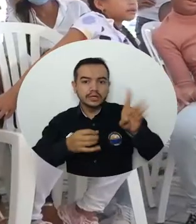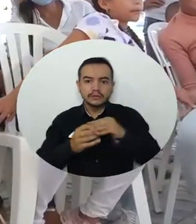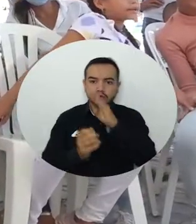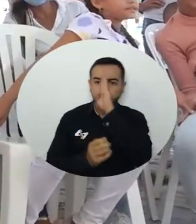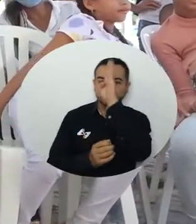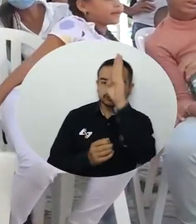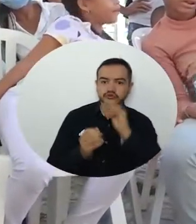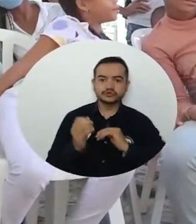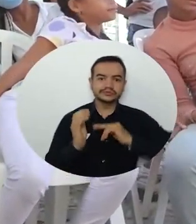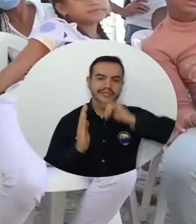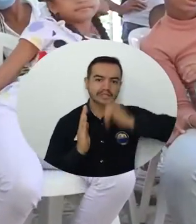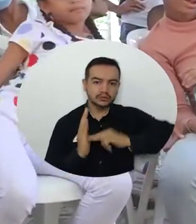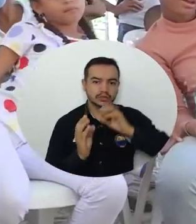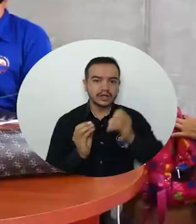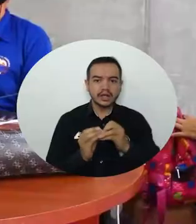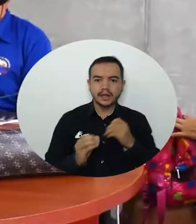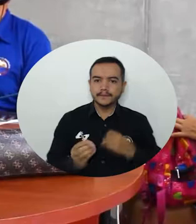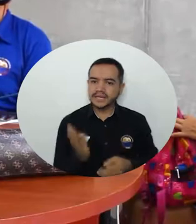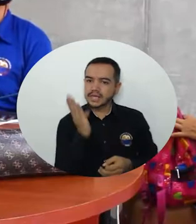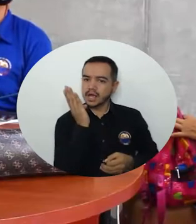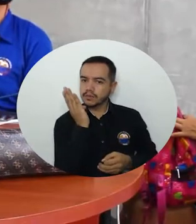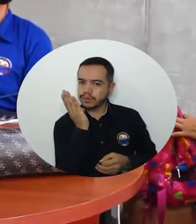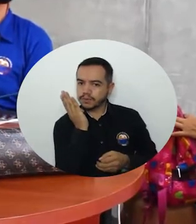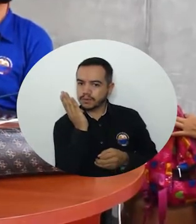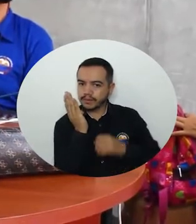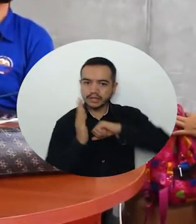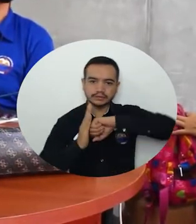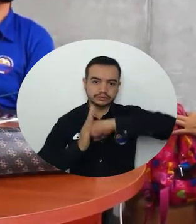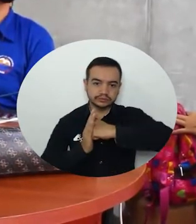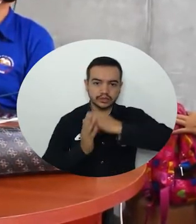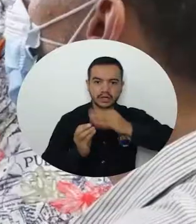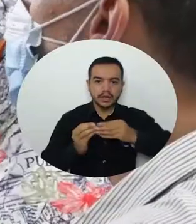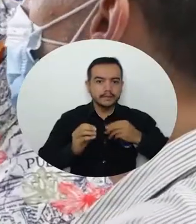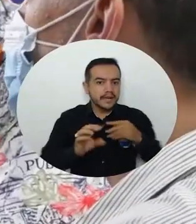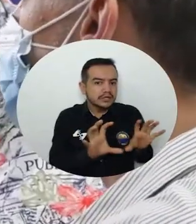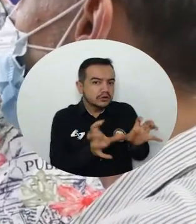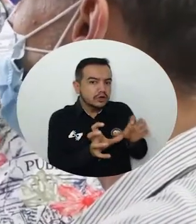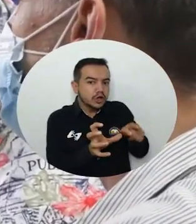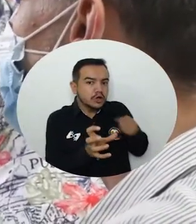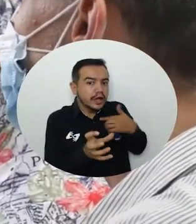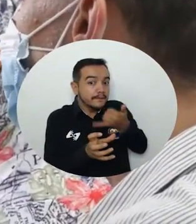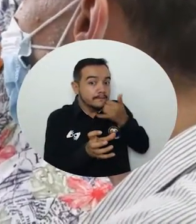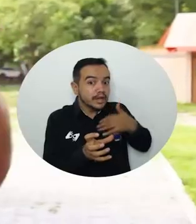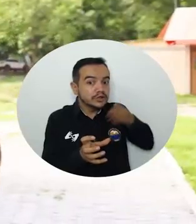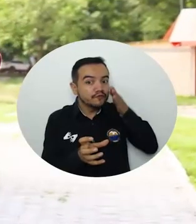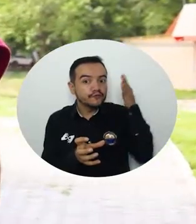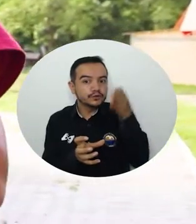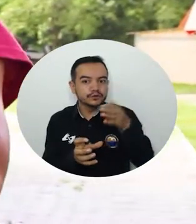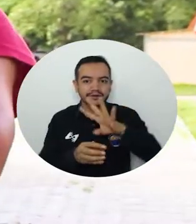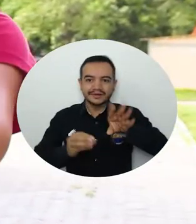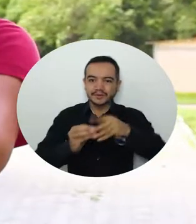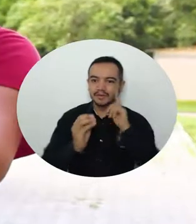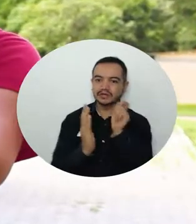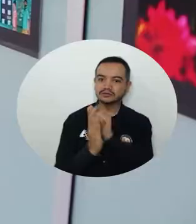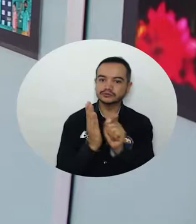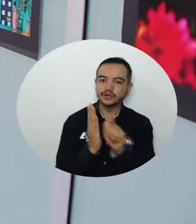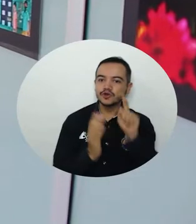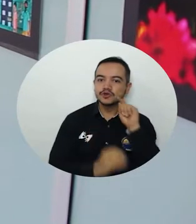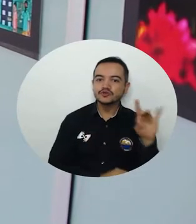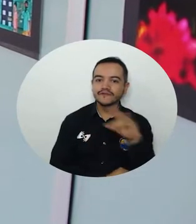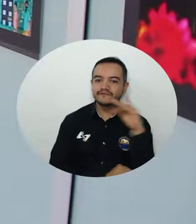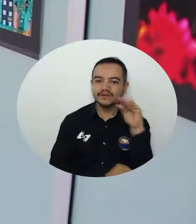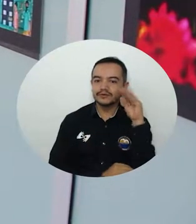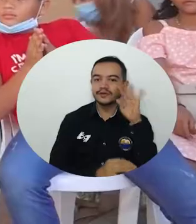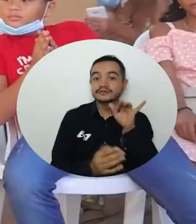de lectura, podcast y el futuro de la radio, entre otras temáticas, así como talleres sobre creación literaria de fábulas,